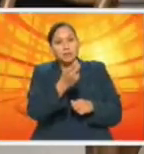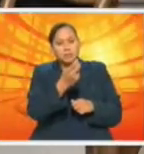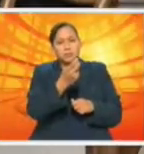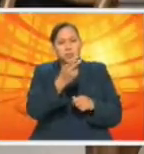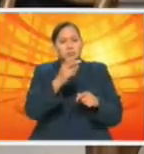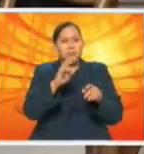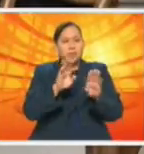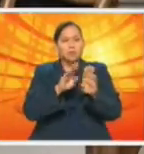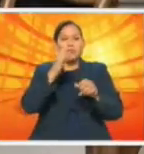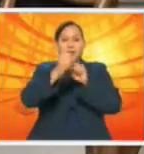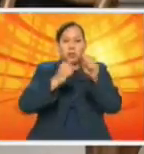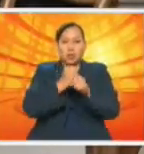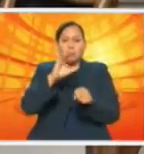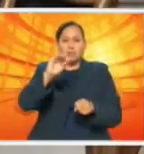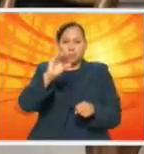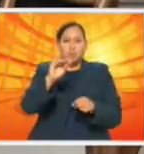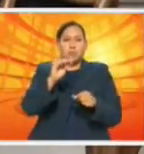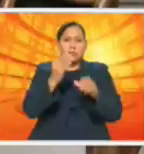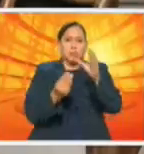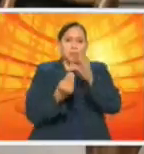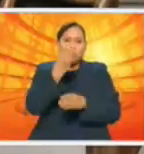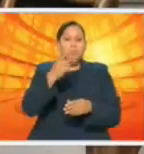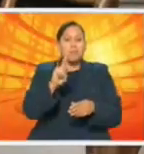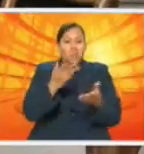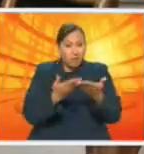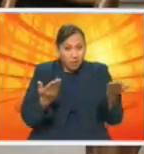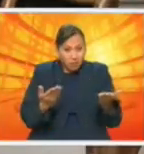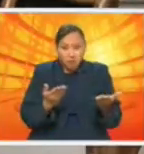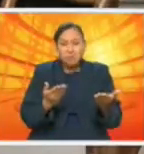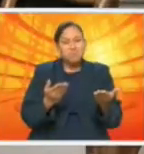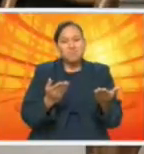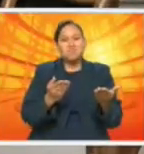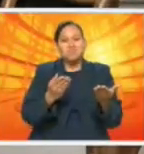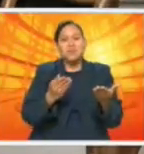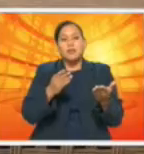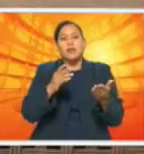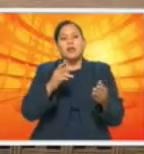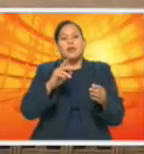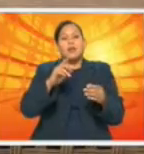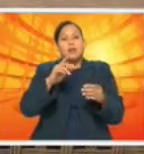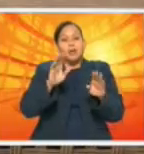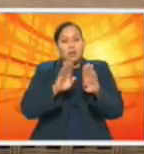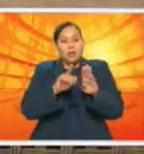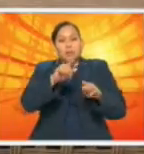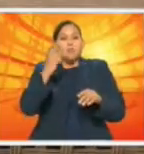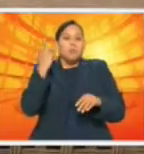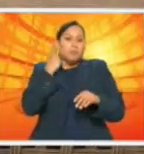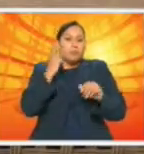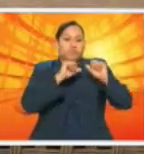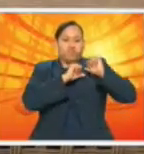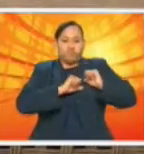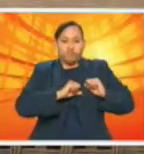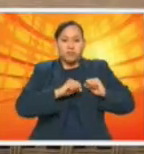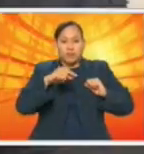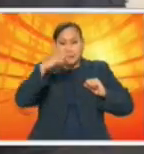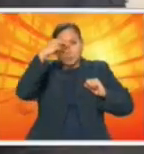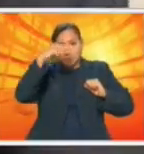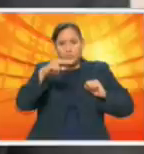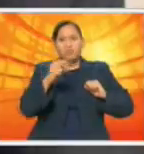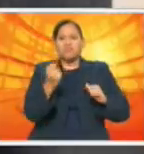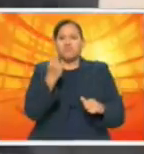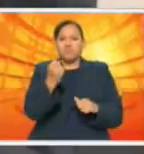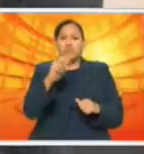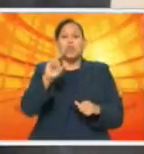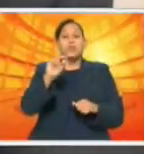novedosa en los años 90, pero ya no lo debería ser. Sin embargo, dada la cultura política autoritaria que tiene México, debido a